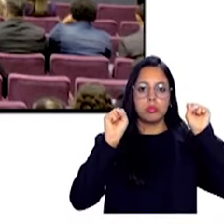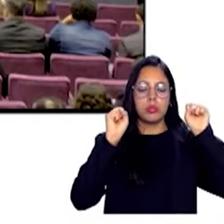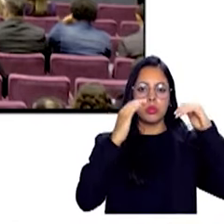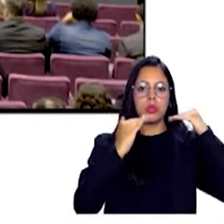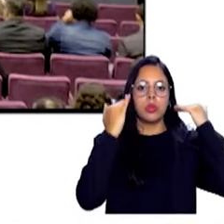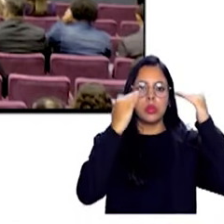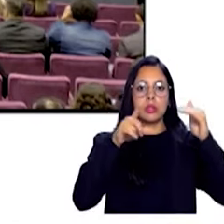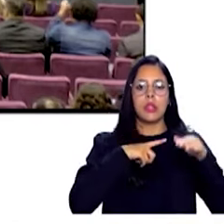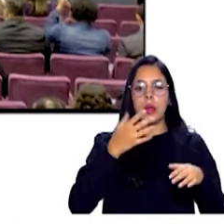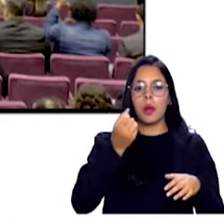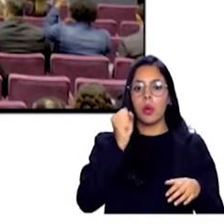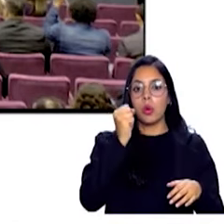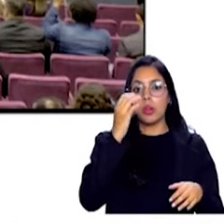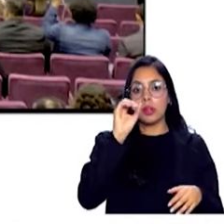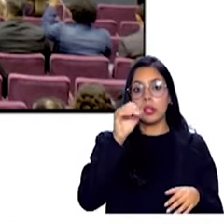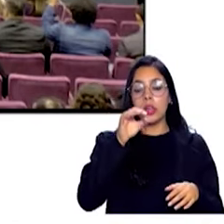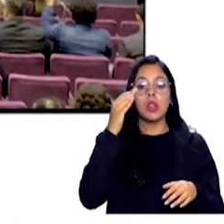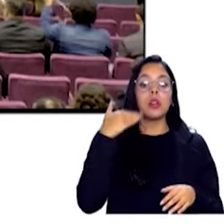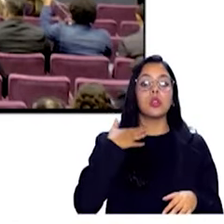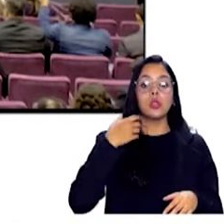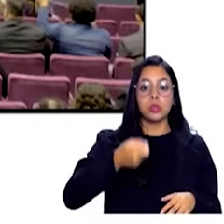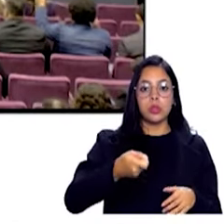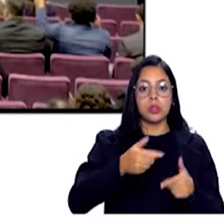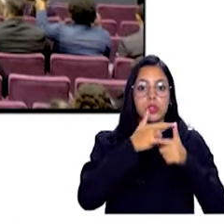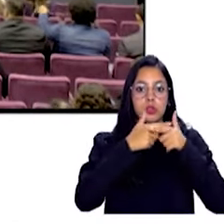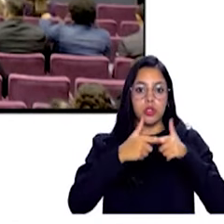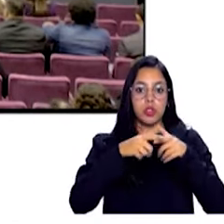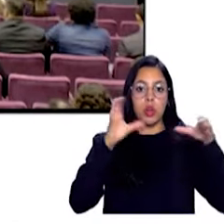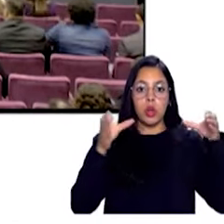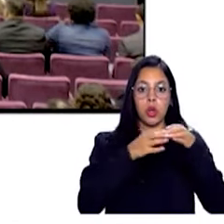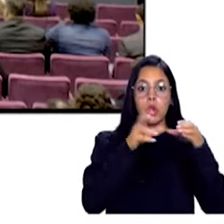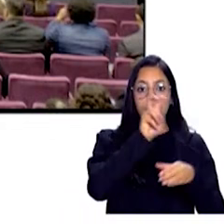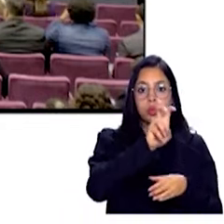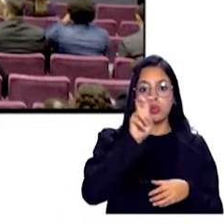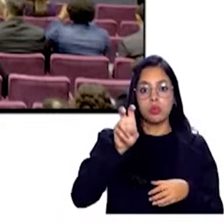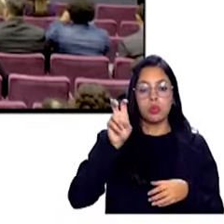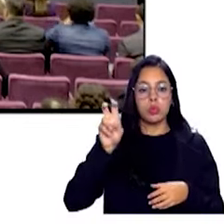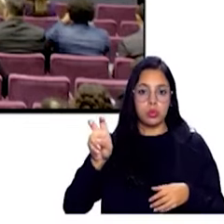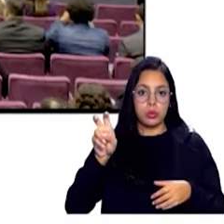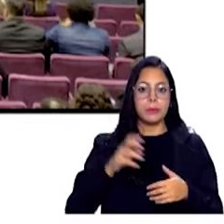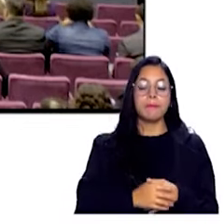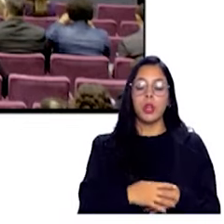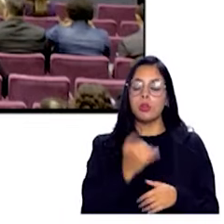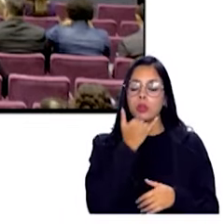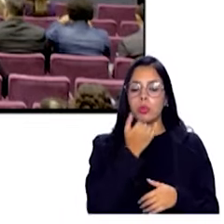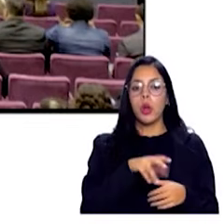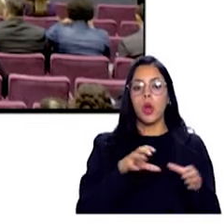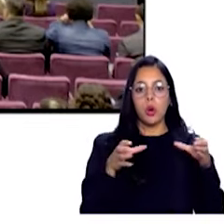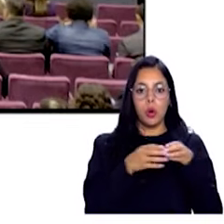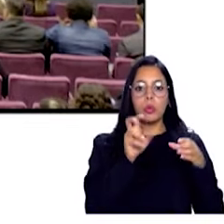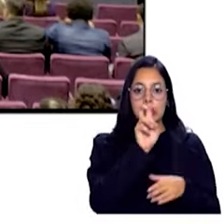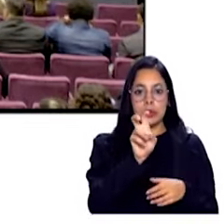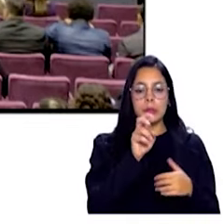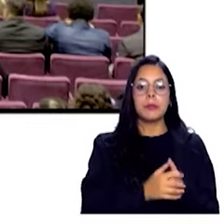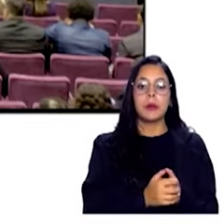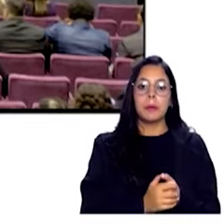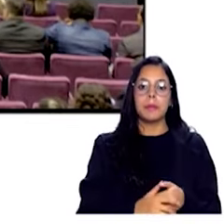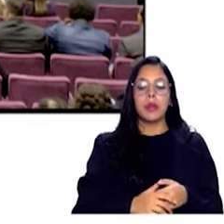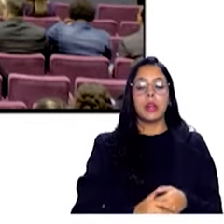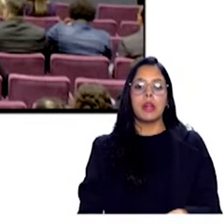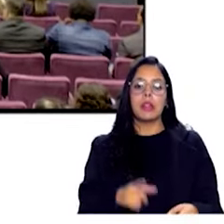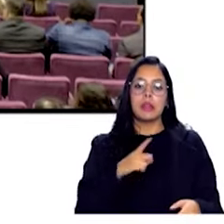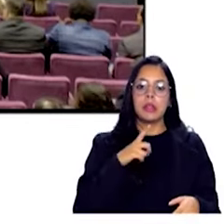como dije antes cinco salas 12 magistrados de la sala civil 15 magistrados de la sala